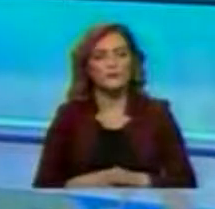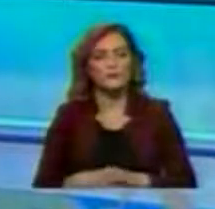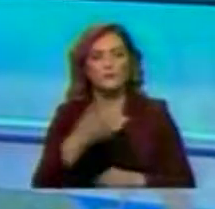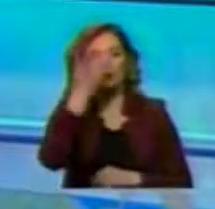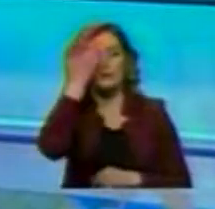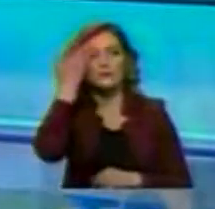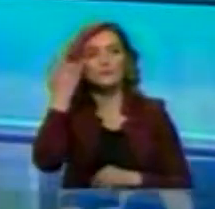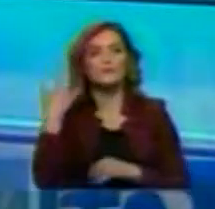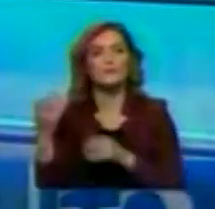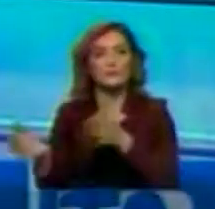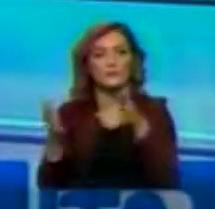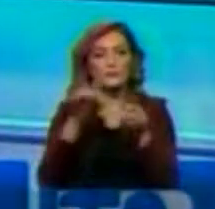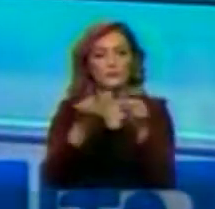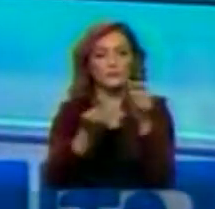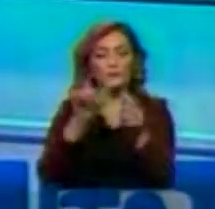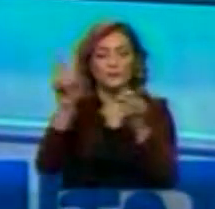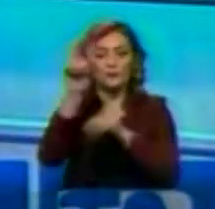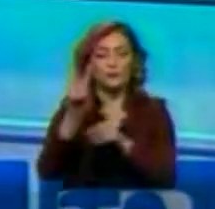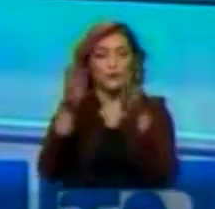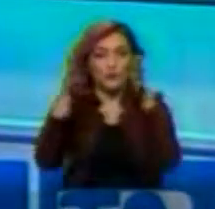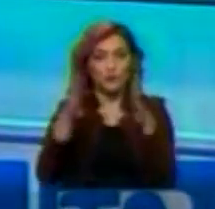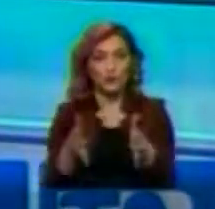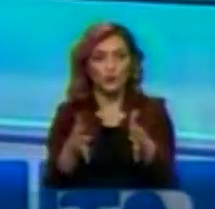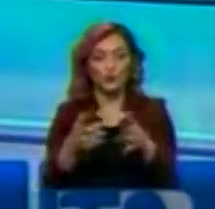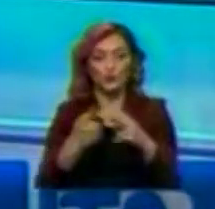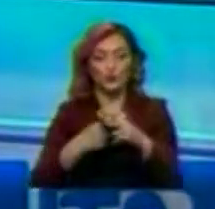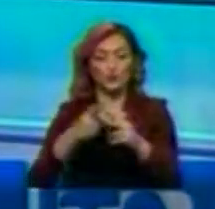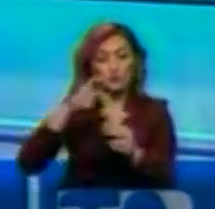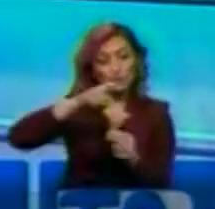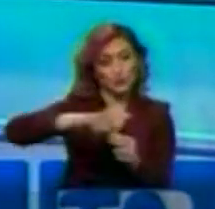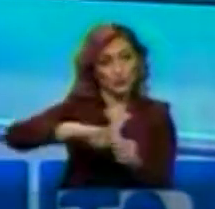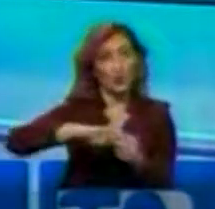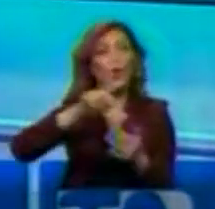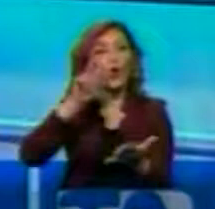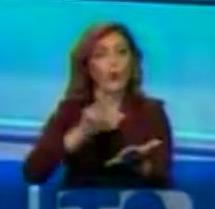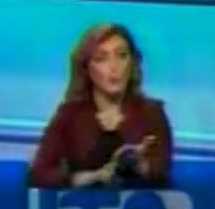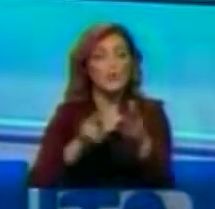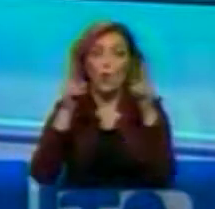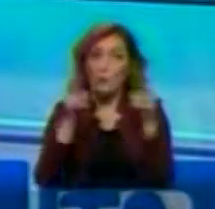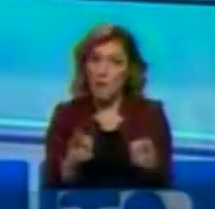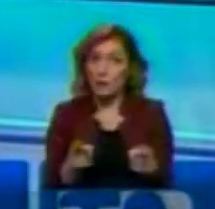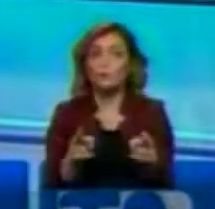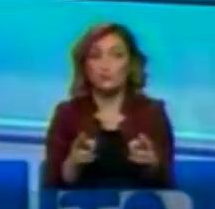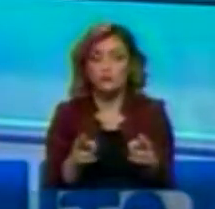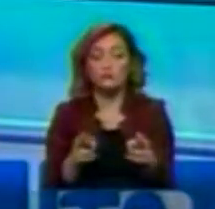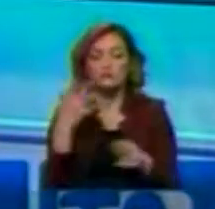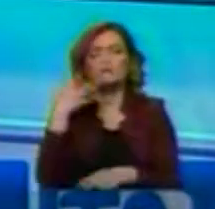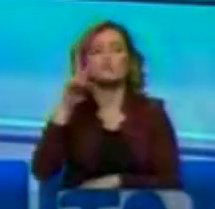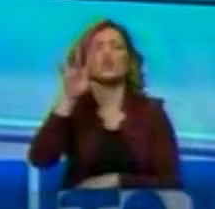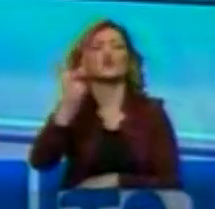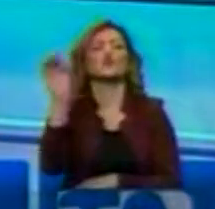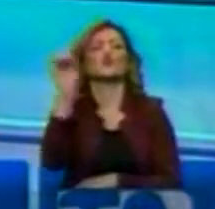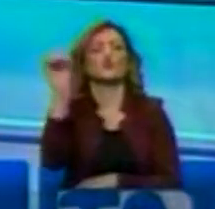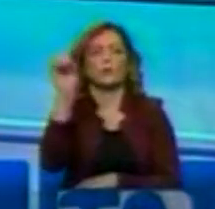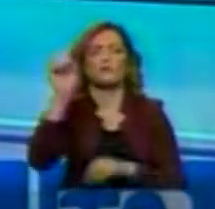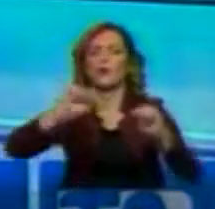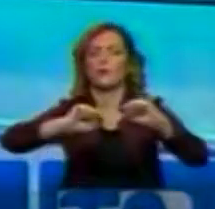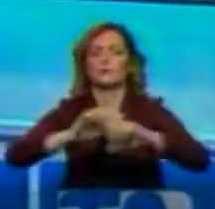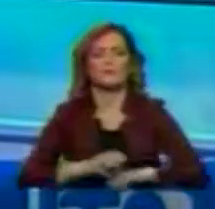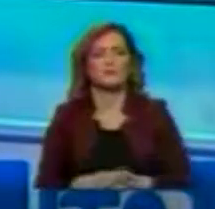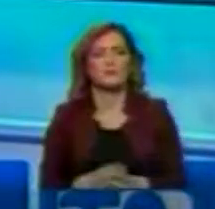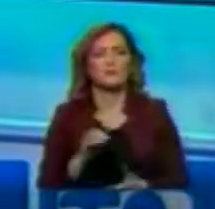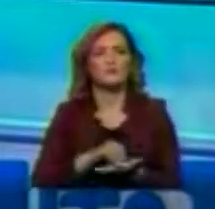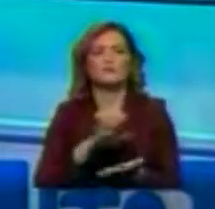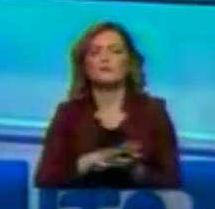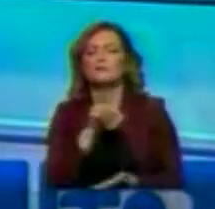Los ciudadanos venezolanos podrán iniciar el registro para acceder a la visa de excepción por razones humanitarias a partir del 28 de octubre. Únicamente podrán